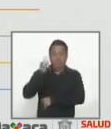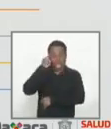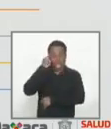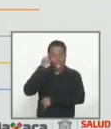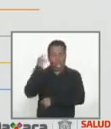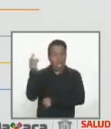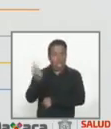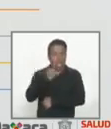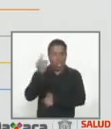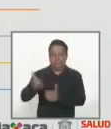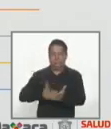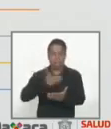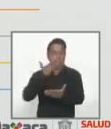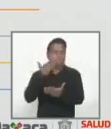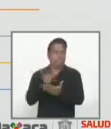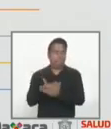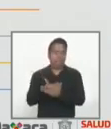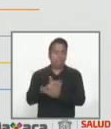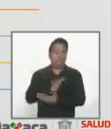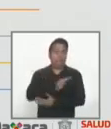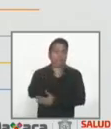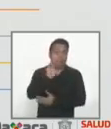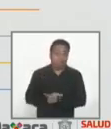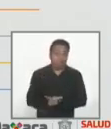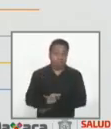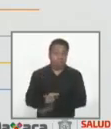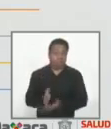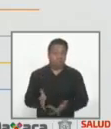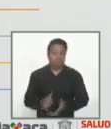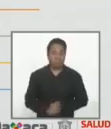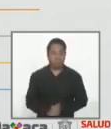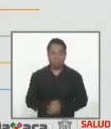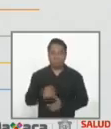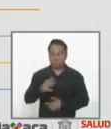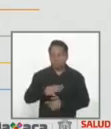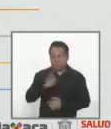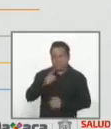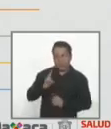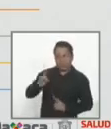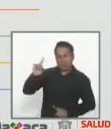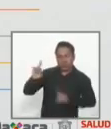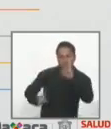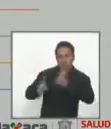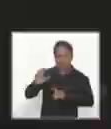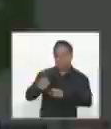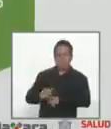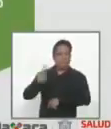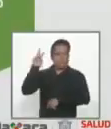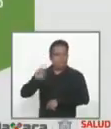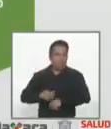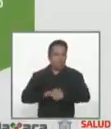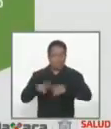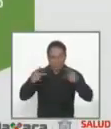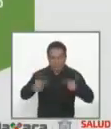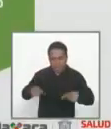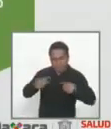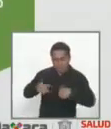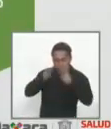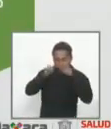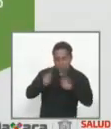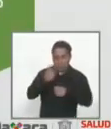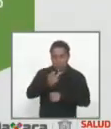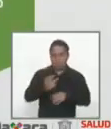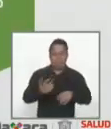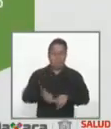fallecer. ¿Qué es lo que existen como mitos en la atención de este tipo de pacientes? Y aquí es donde ocurren